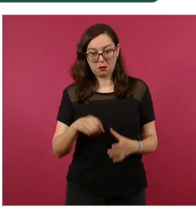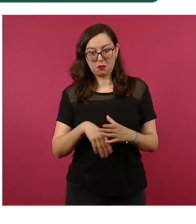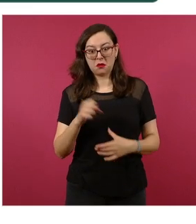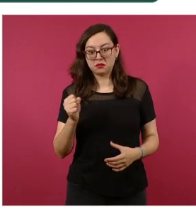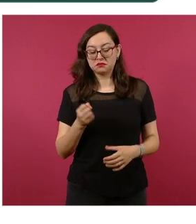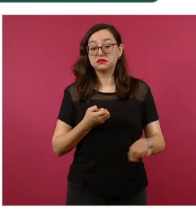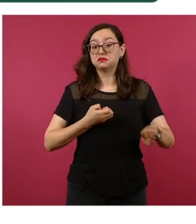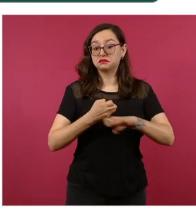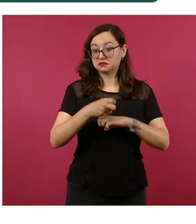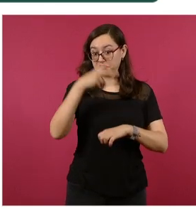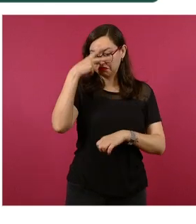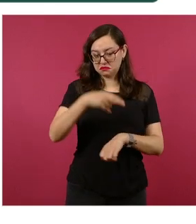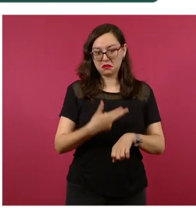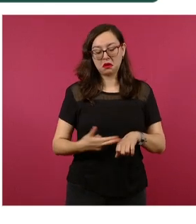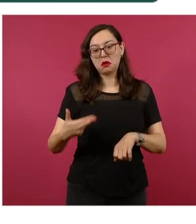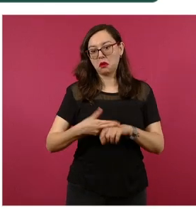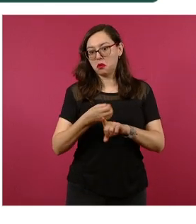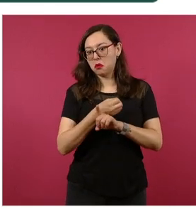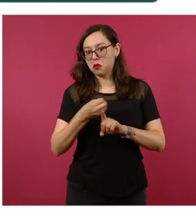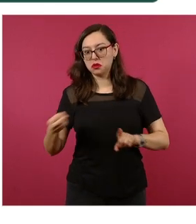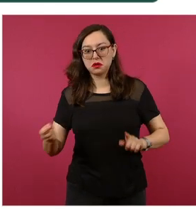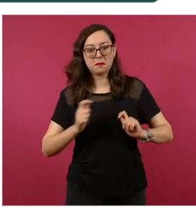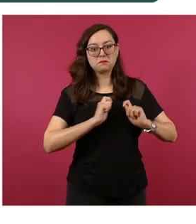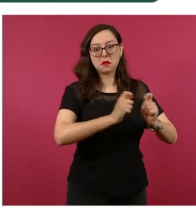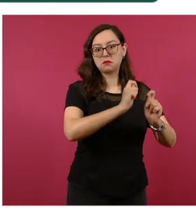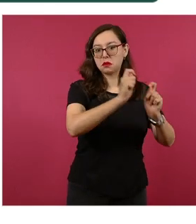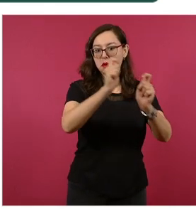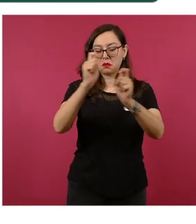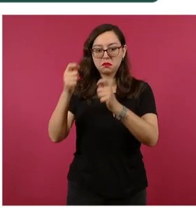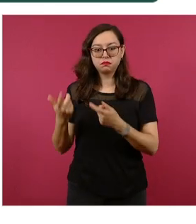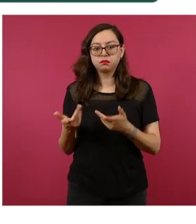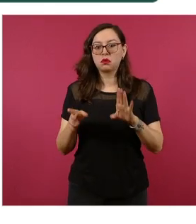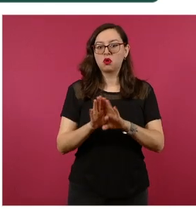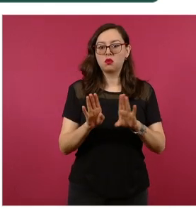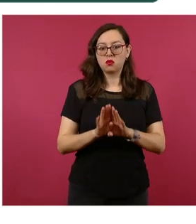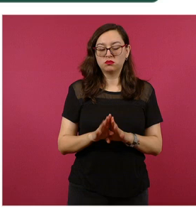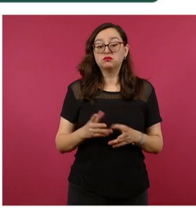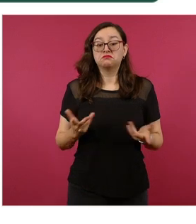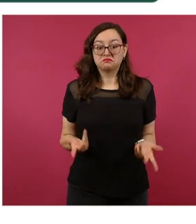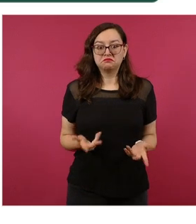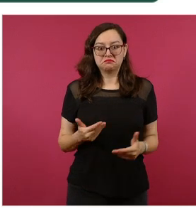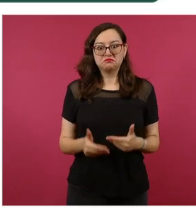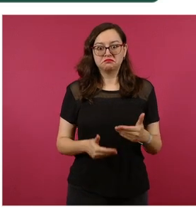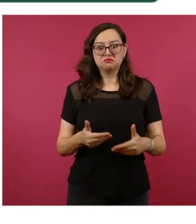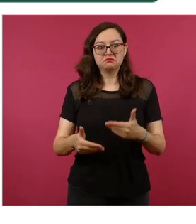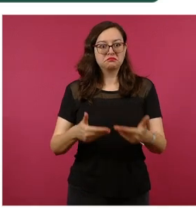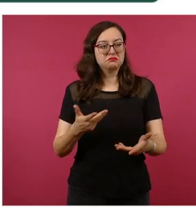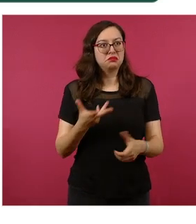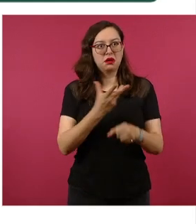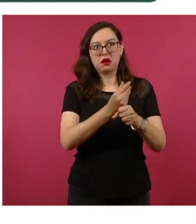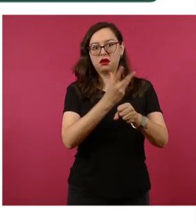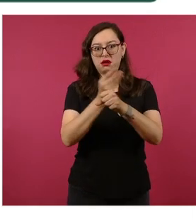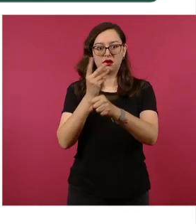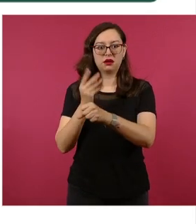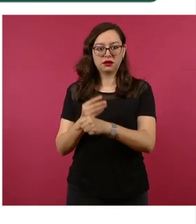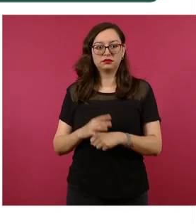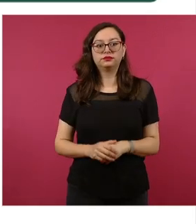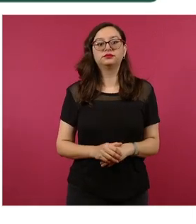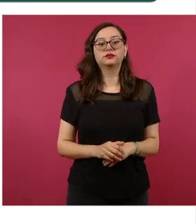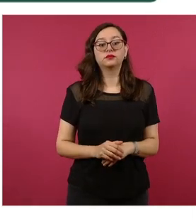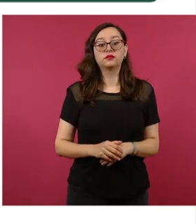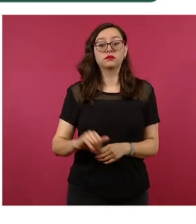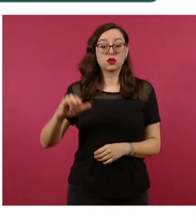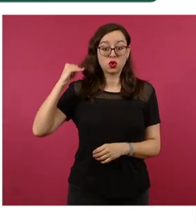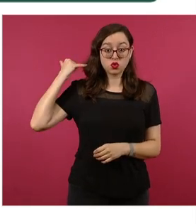también en la organización para la decisión de qué es lo que se va a hacer con esos recursos porque ya se ha dispuesto de ellos. La siguiente, y el